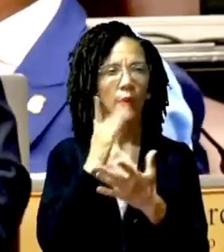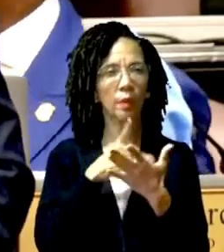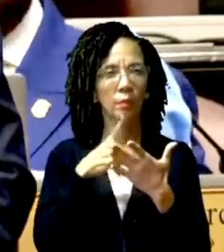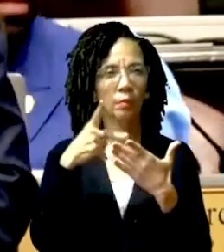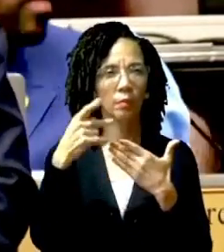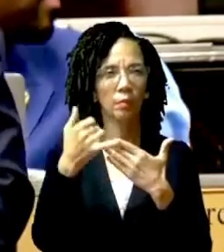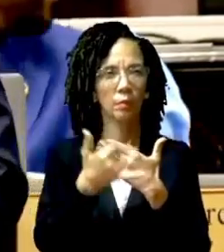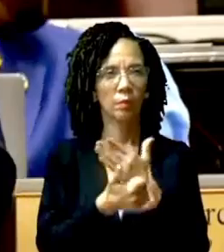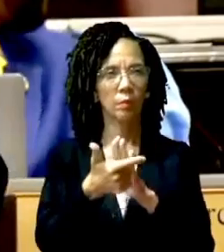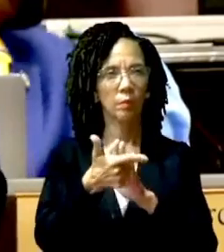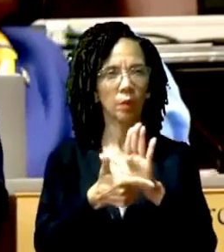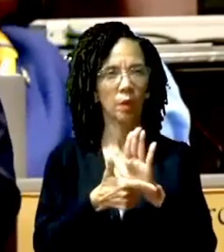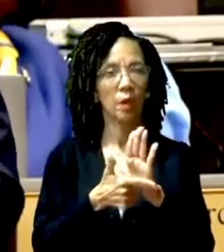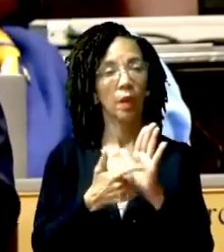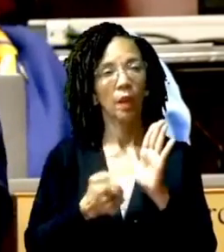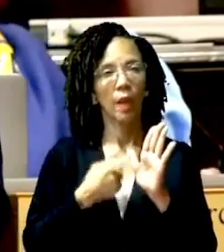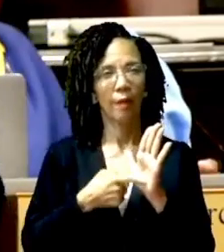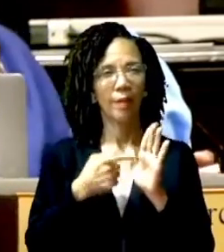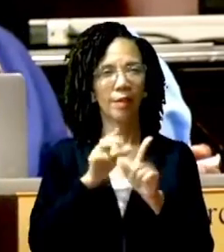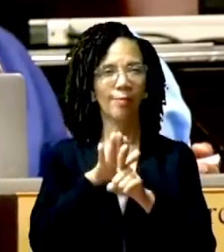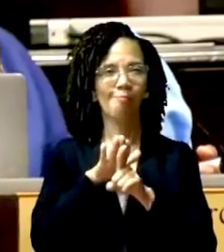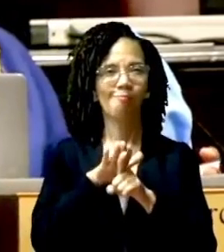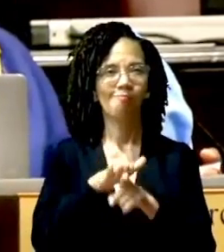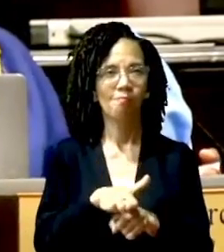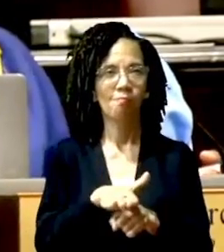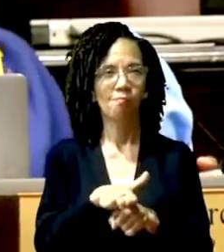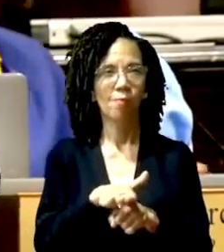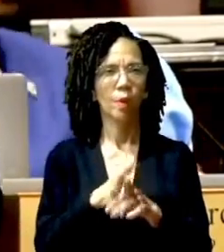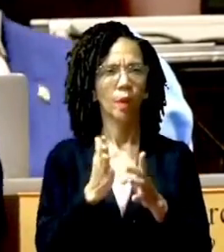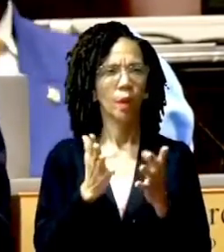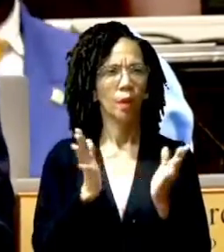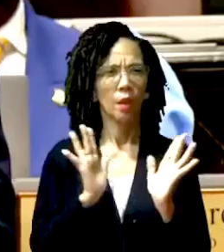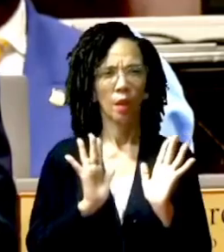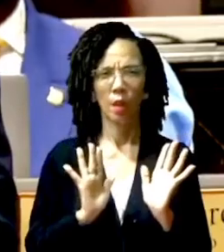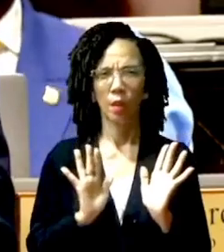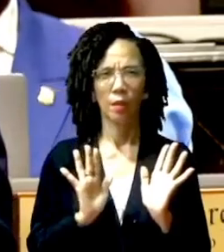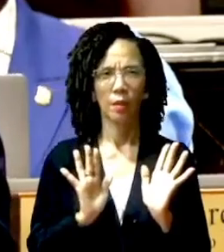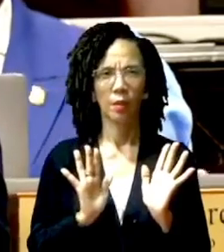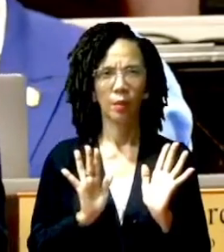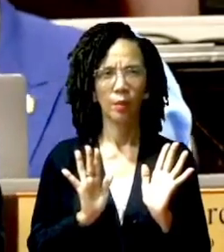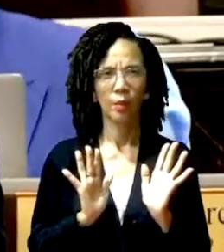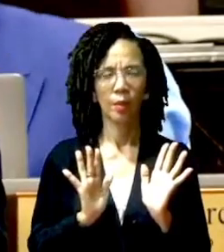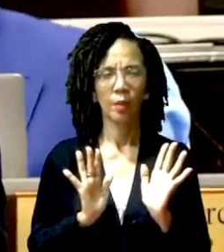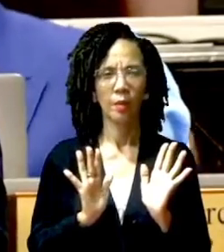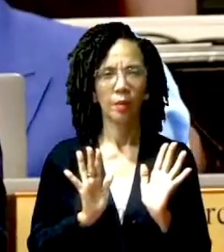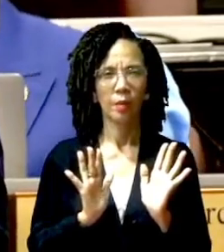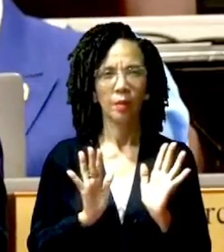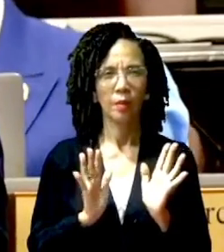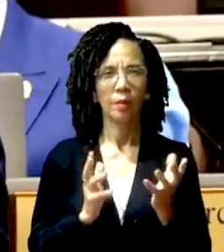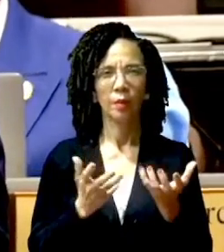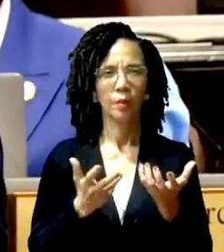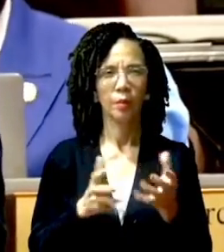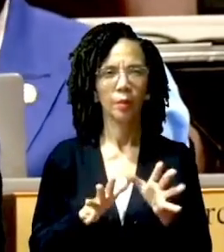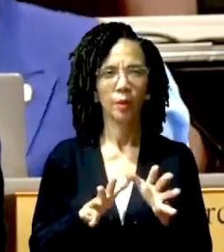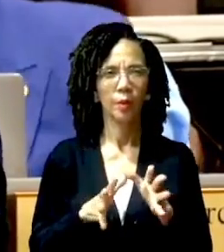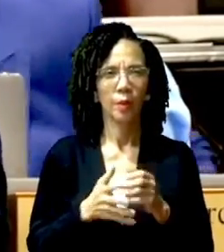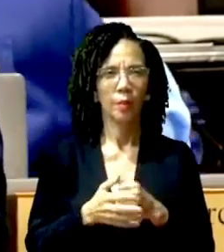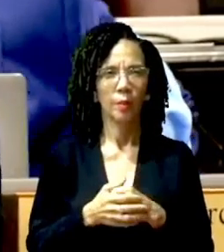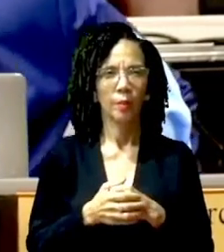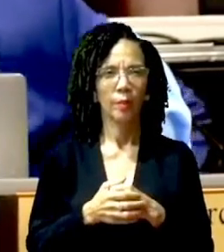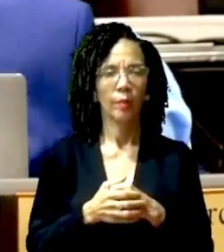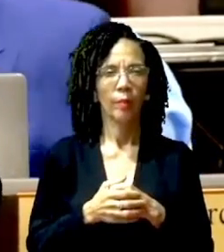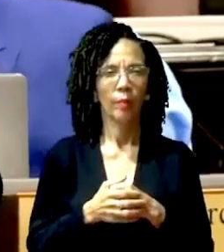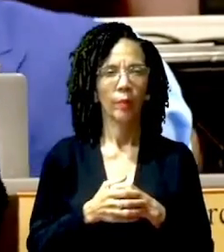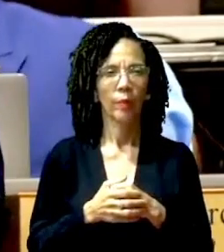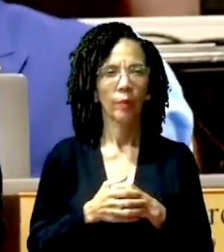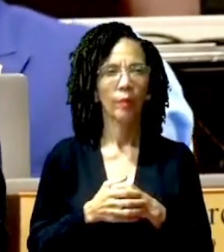prácticamente, quizás los pueblos cuando ven que uno somete un proyecto de ley hablando de una iniciativa en proyecto de resolución, no entiende que el